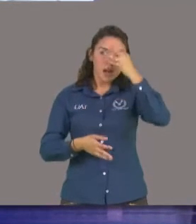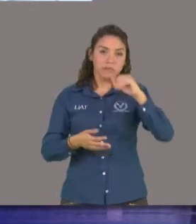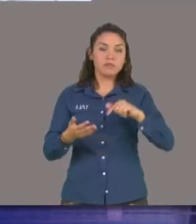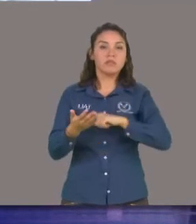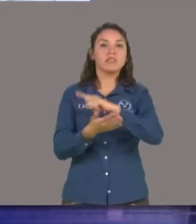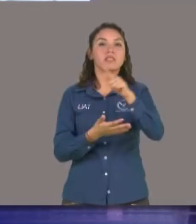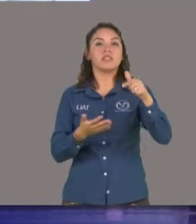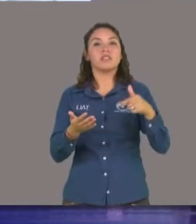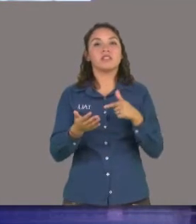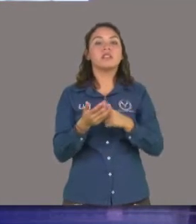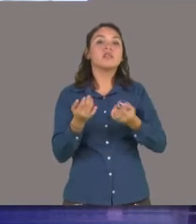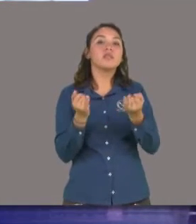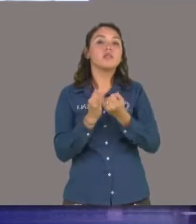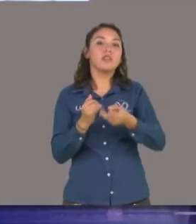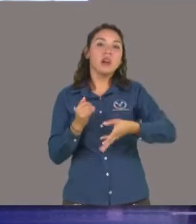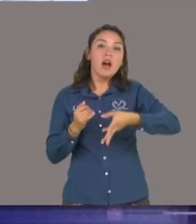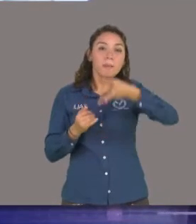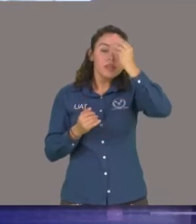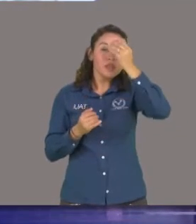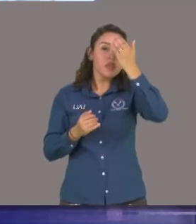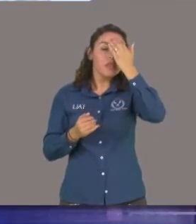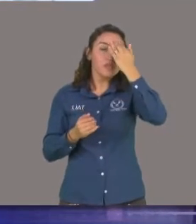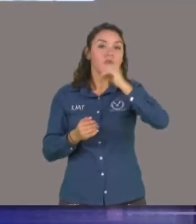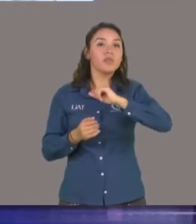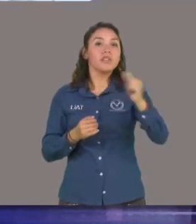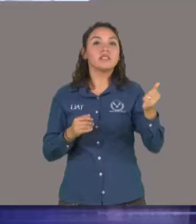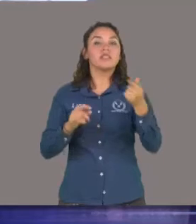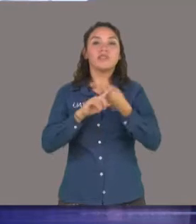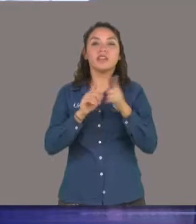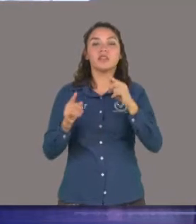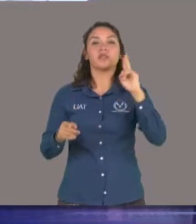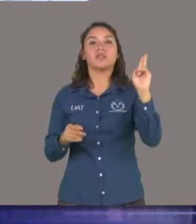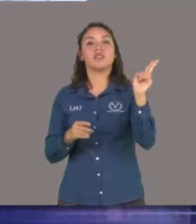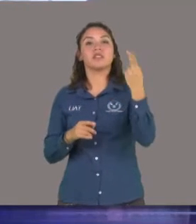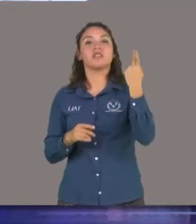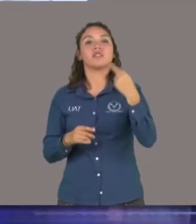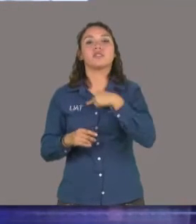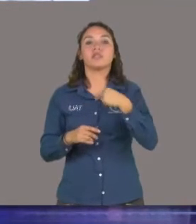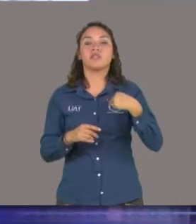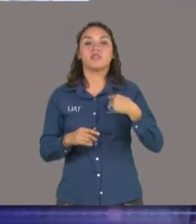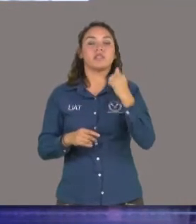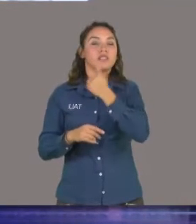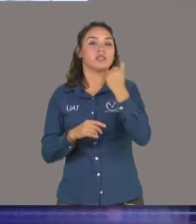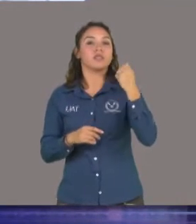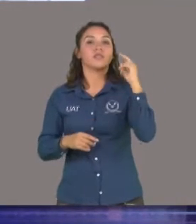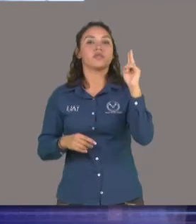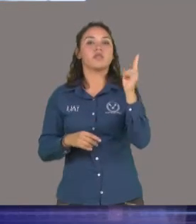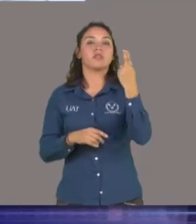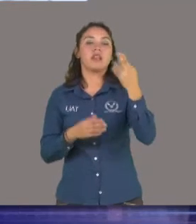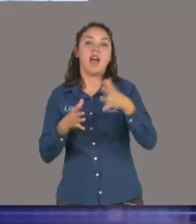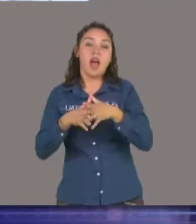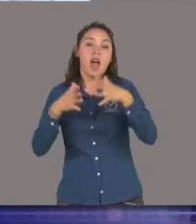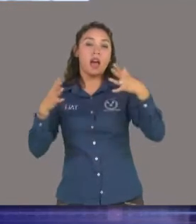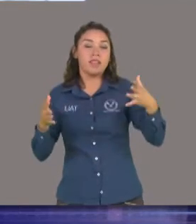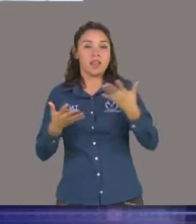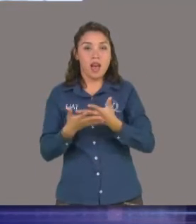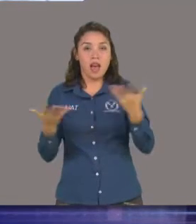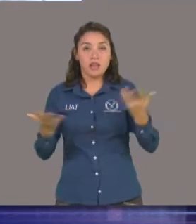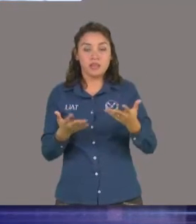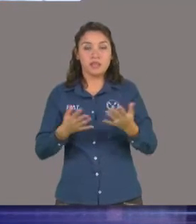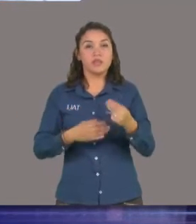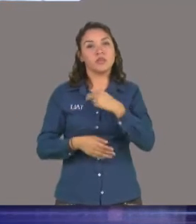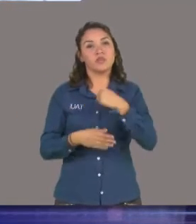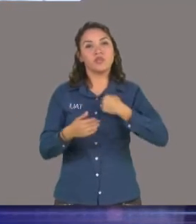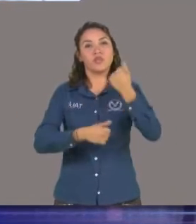y también que conozcan otro tipo de universidades y vean cómo no estamos tan alejados de lo que las universidades en teoría grandes hacen. En el primer